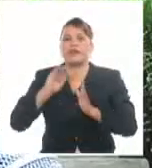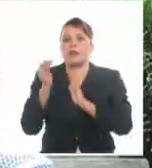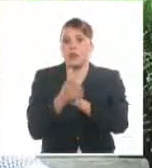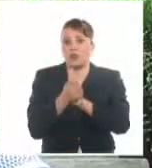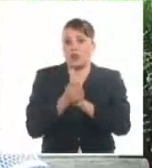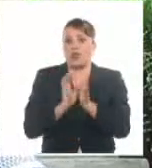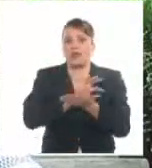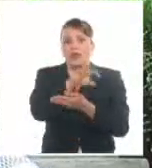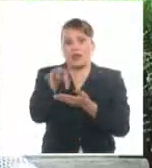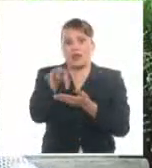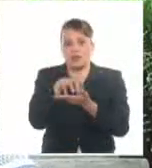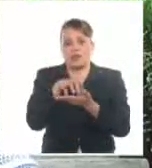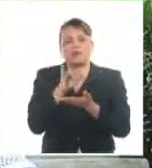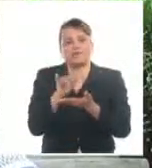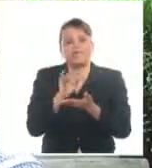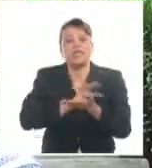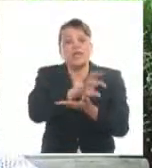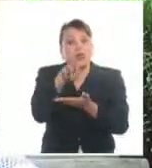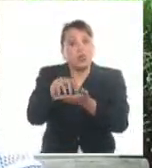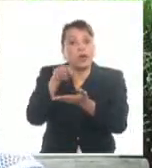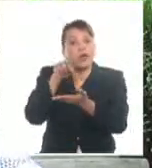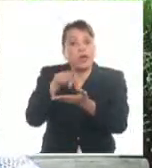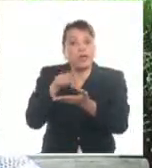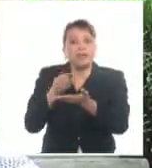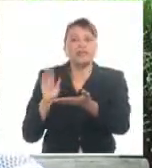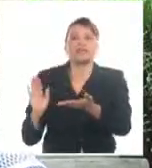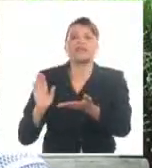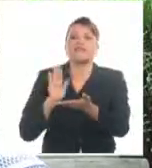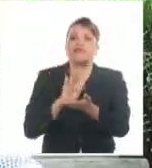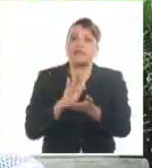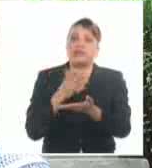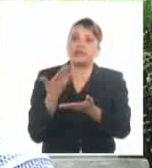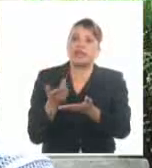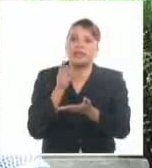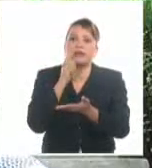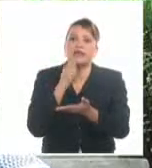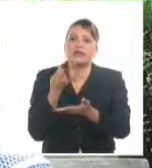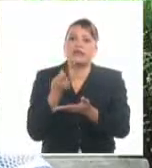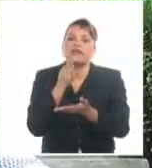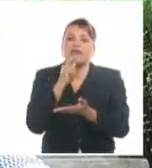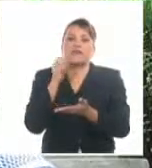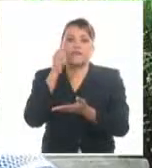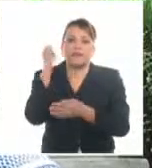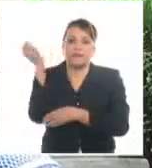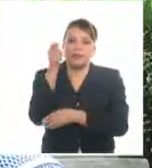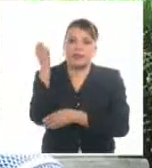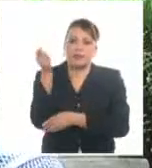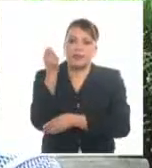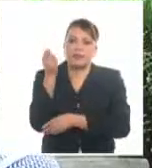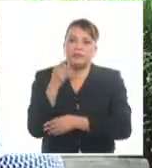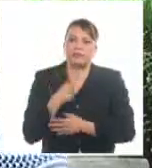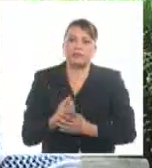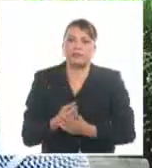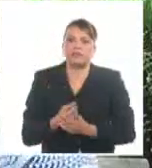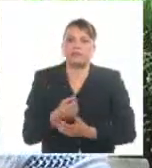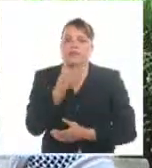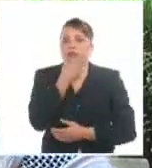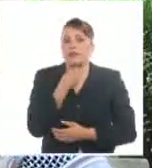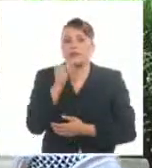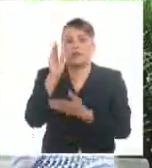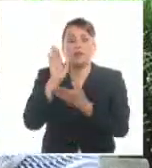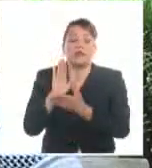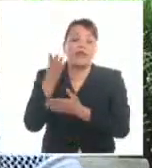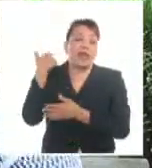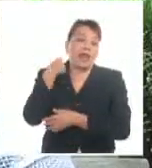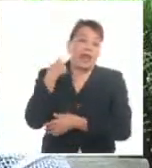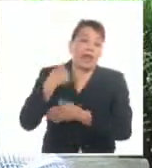este lugar. Y es en este lugar a donde viene a ser desterrado finalmente Céspedes, esa figura cumbre en aquellos años y que